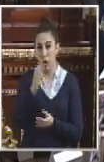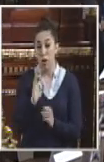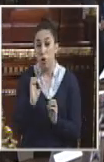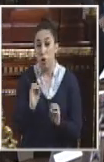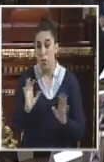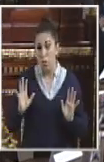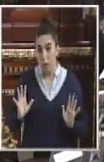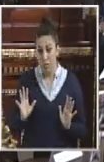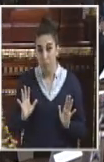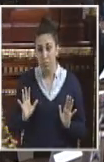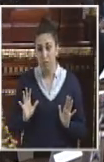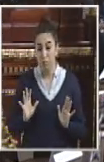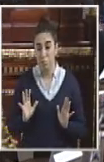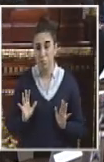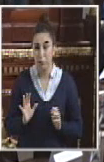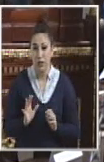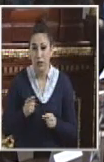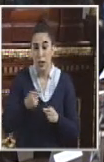mueven